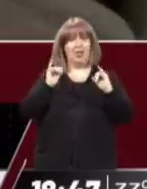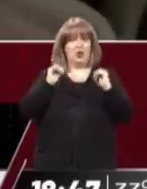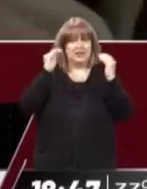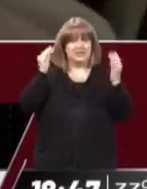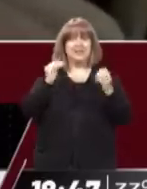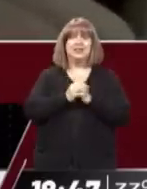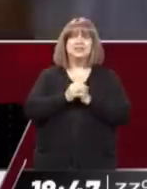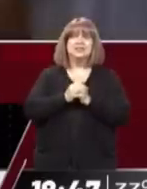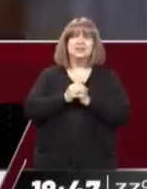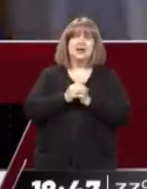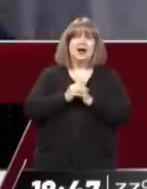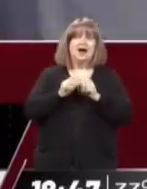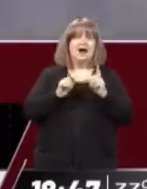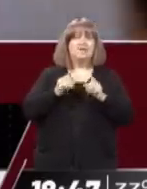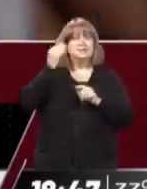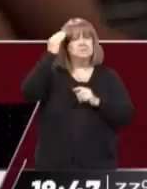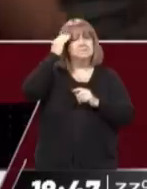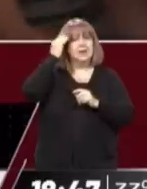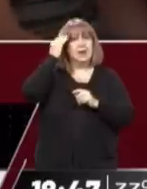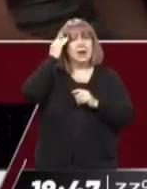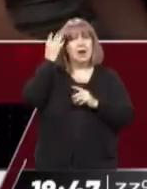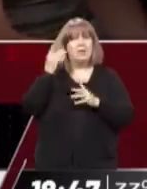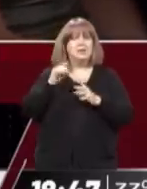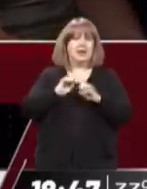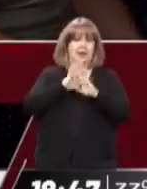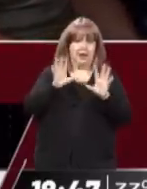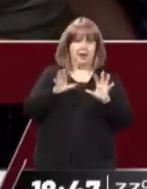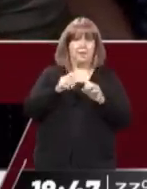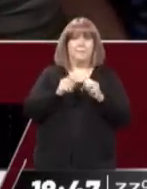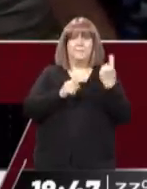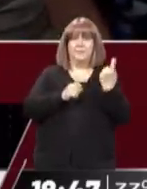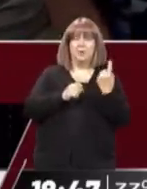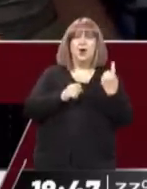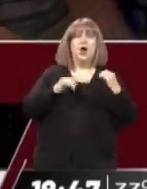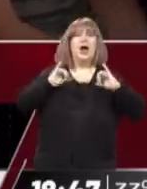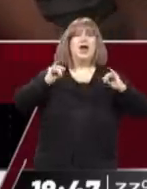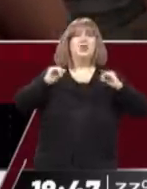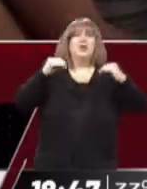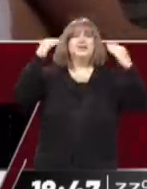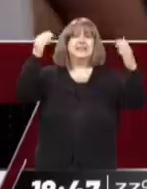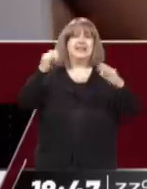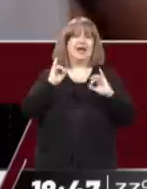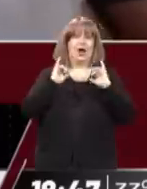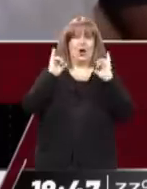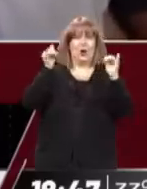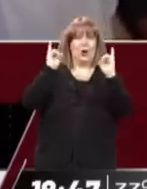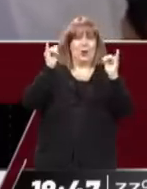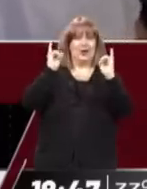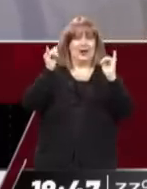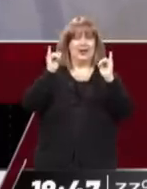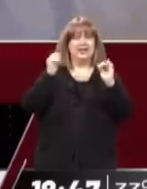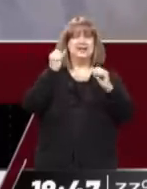neurocientíficamente, hay algunos factores que son muy claros. En principio, sí, los adolescentes varones tienen una